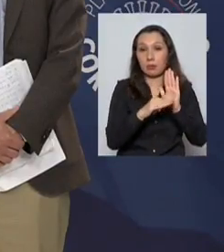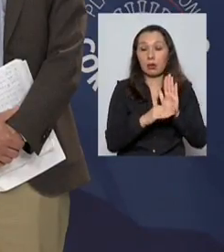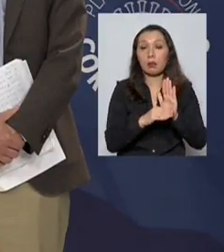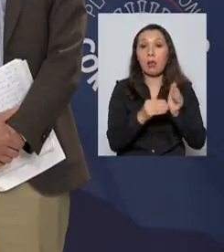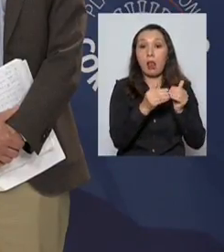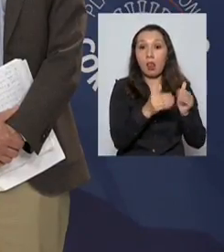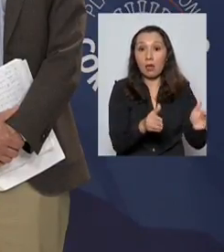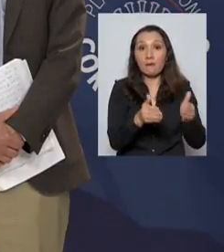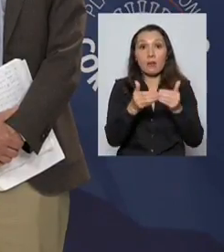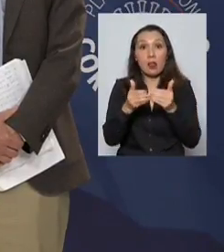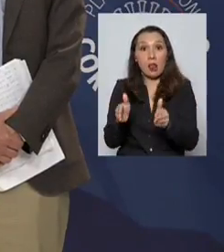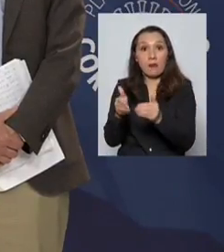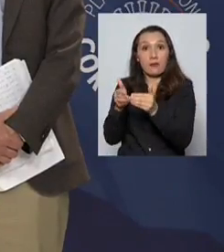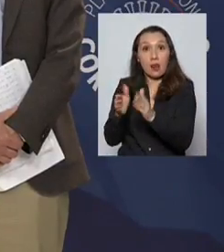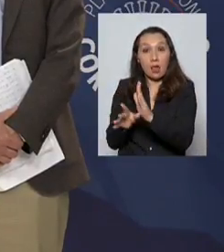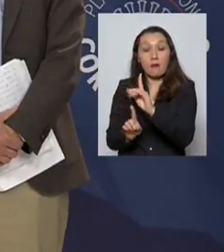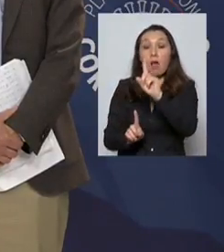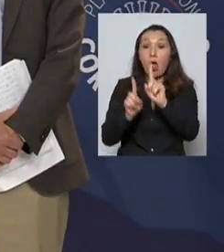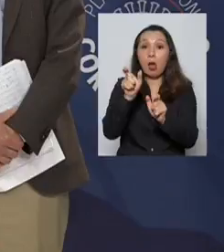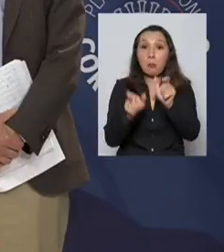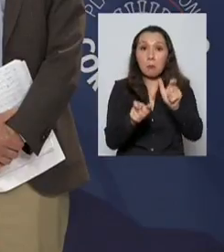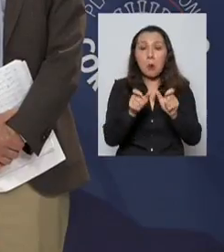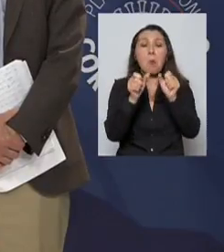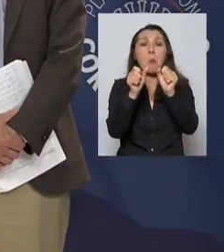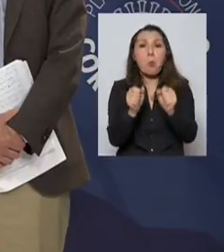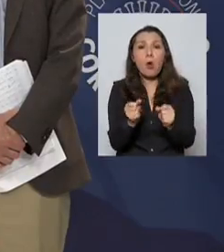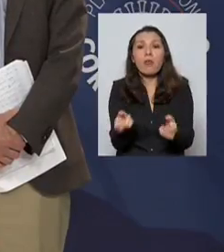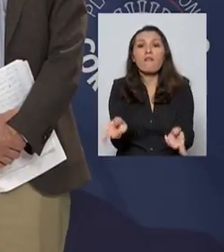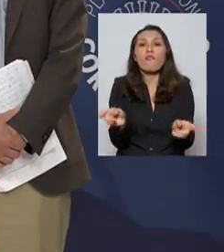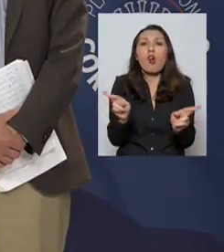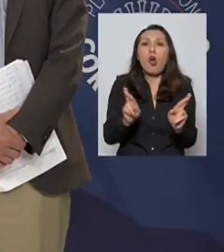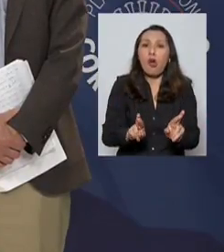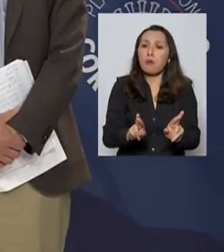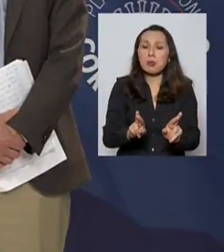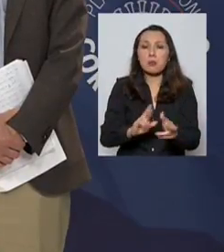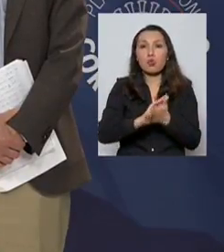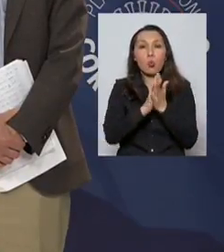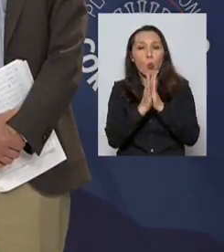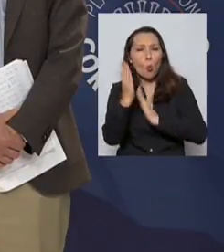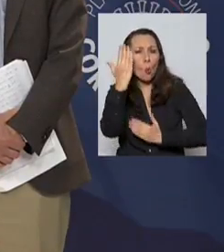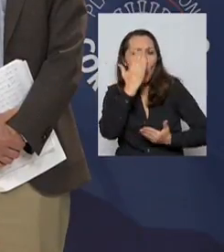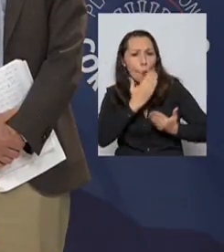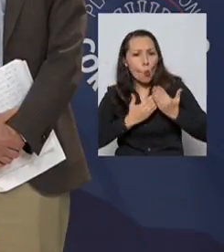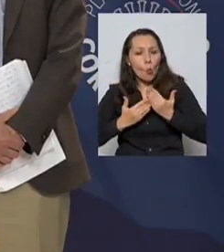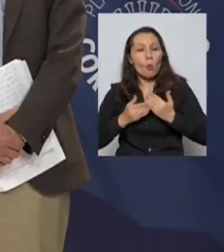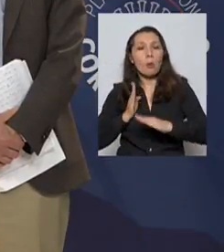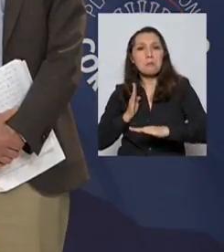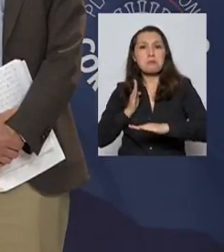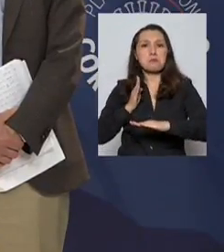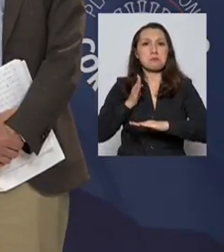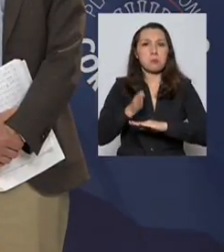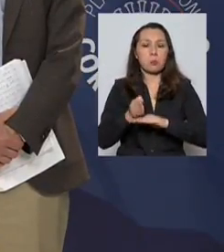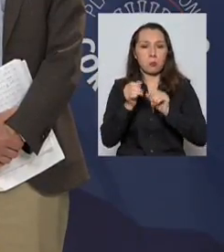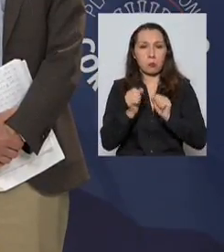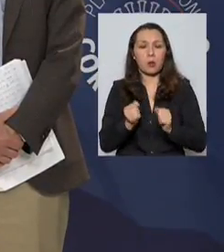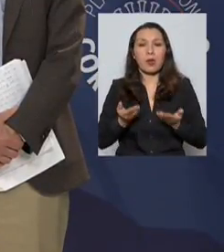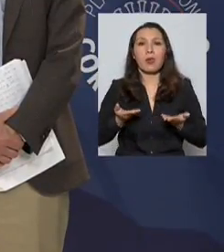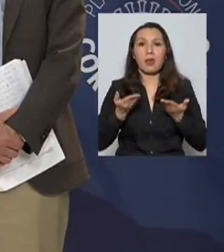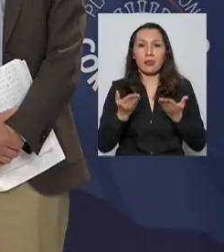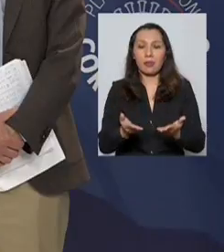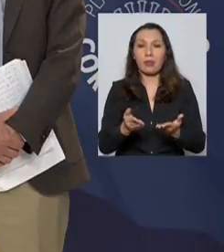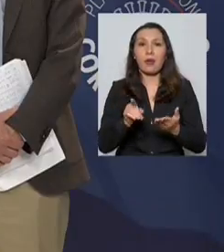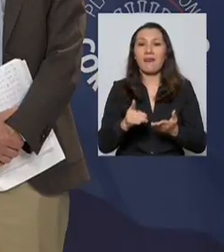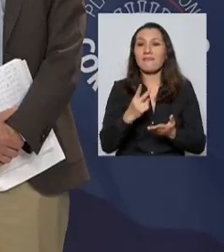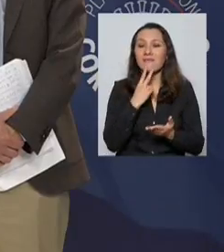van liberando, las personas puedan retomar con todos los cuidados que se ha dispuesto